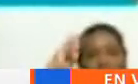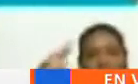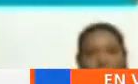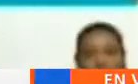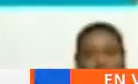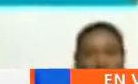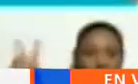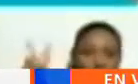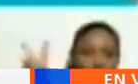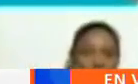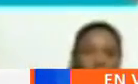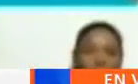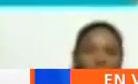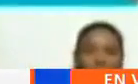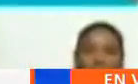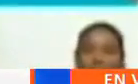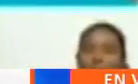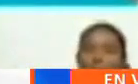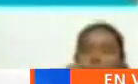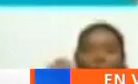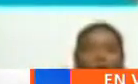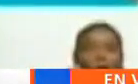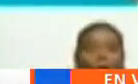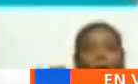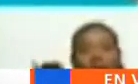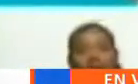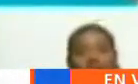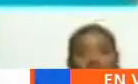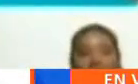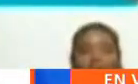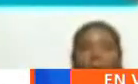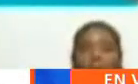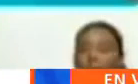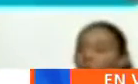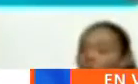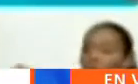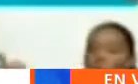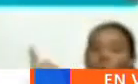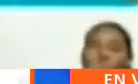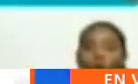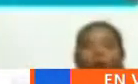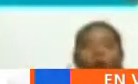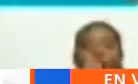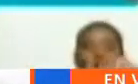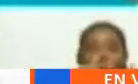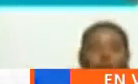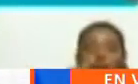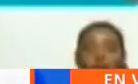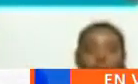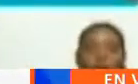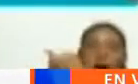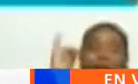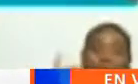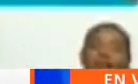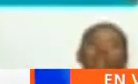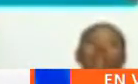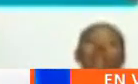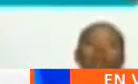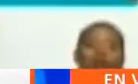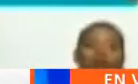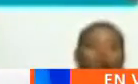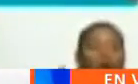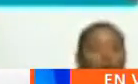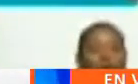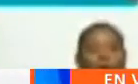y buscar el punto para que toda la comunidad internacional tenga una sola voz.